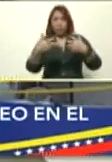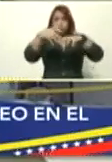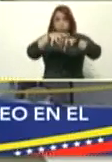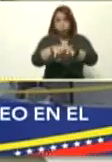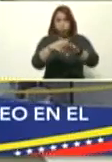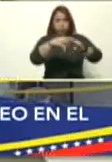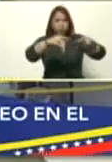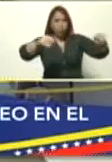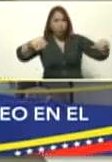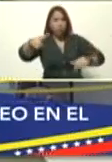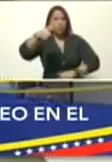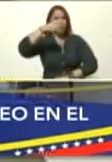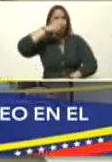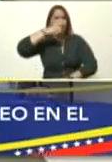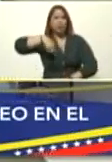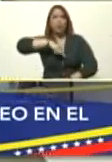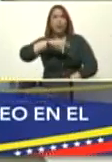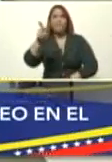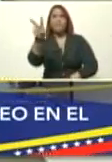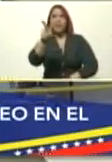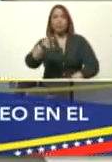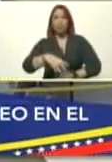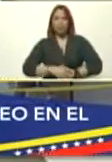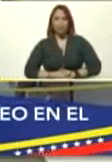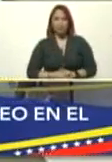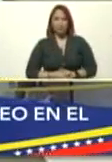territorial de nuestra Venezuela.